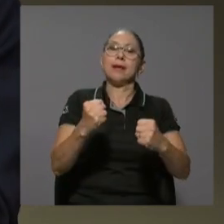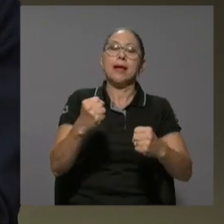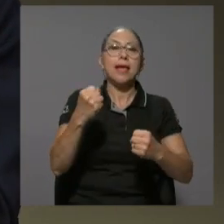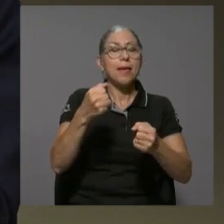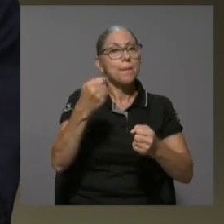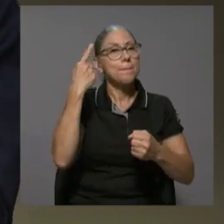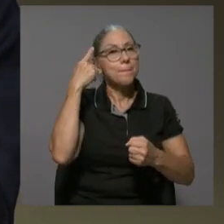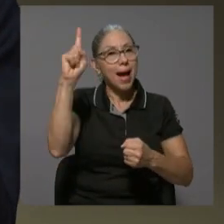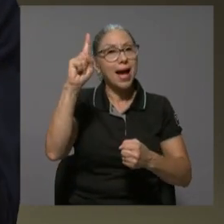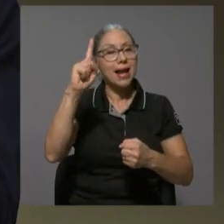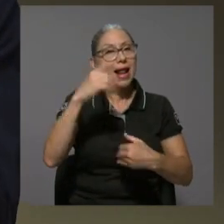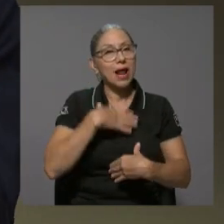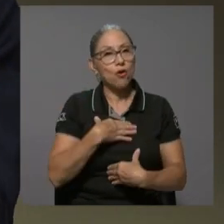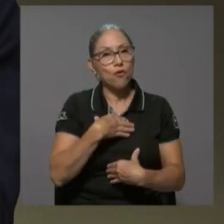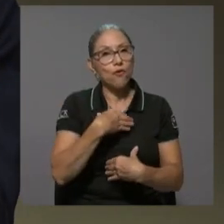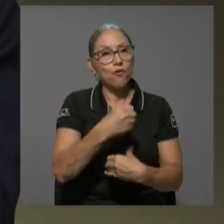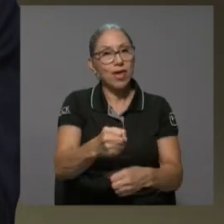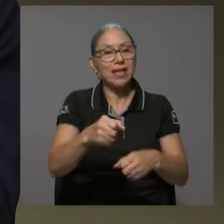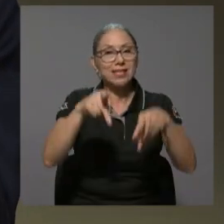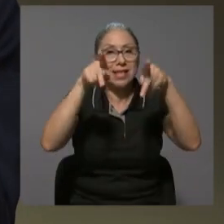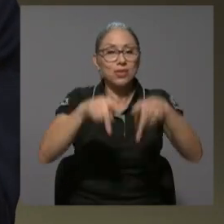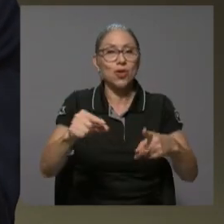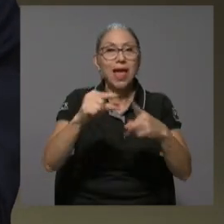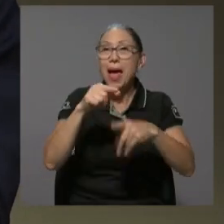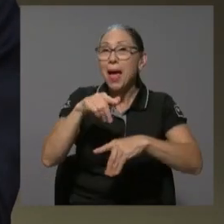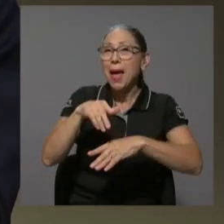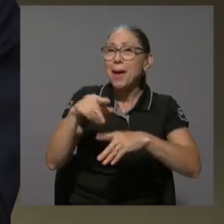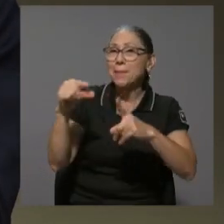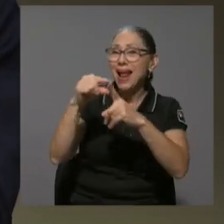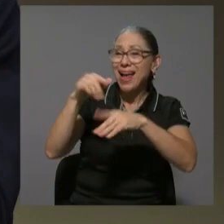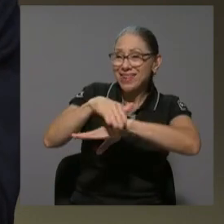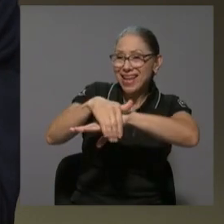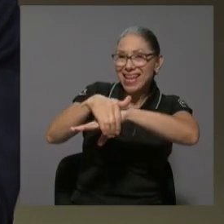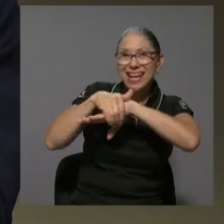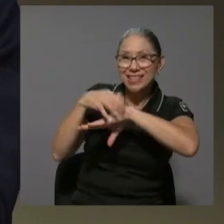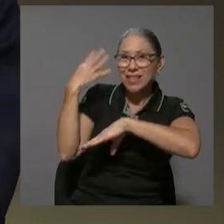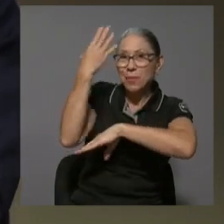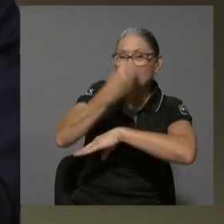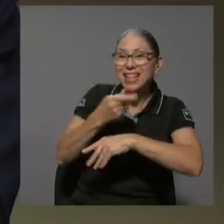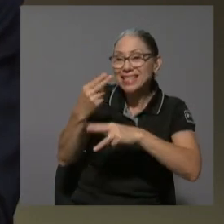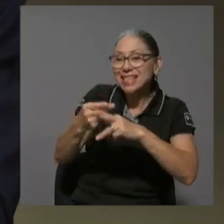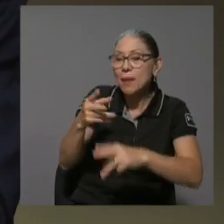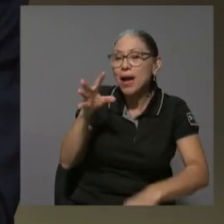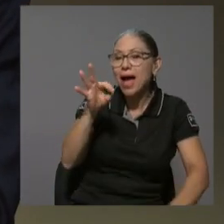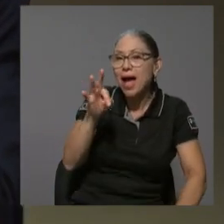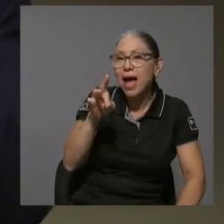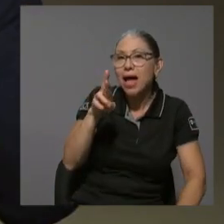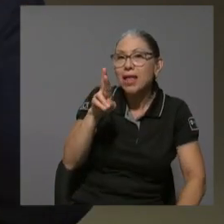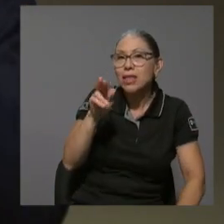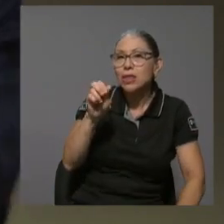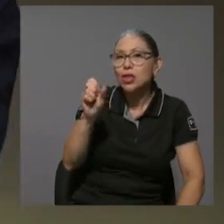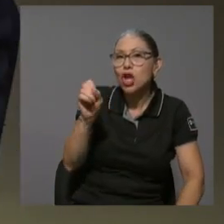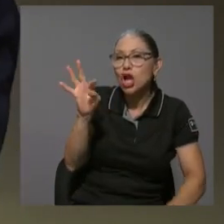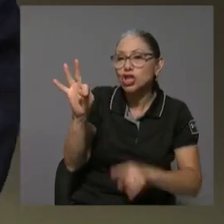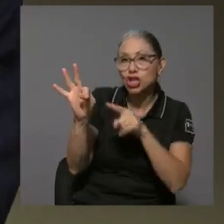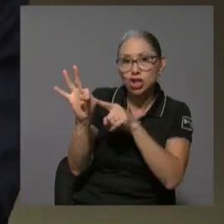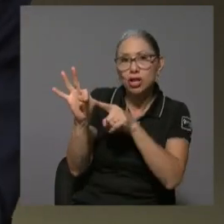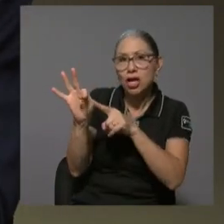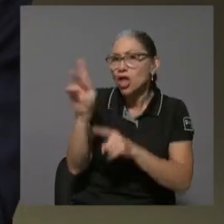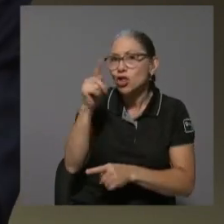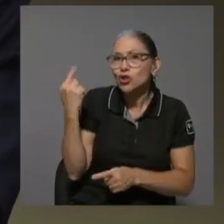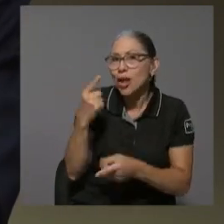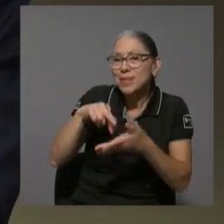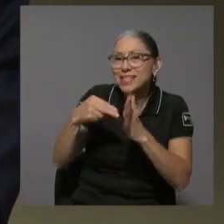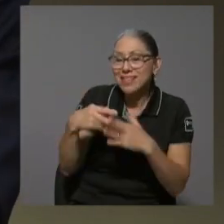ciudadana. Esa palabra que en inglés es tan bonita que se llama trust, o sea, el no solo confiar en el otro, sino en las